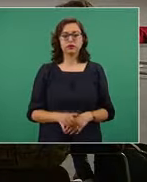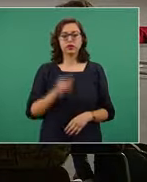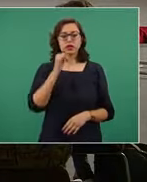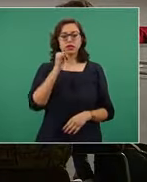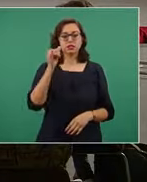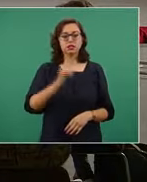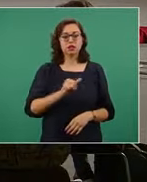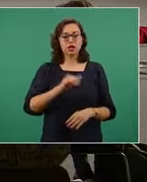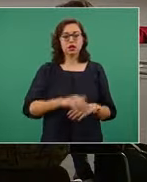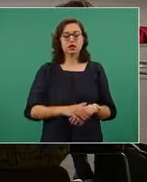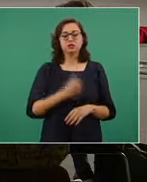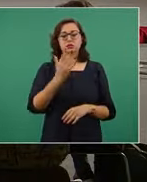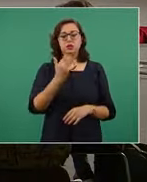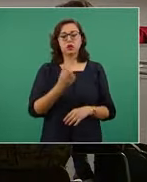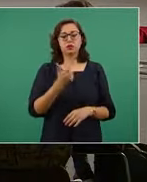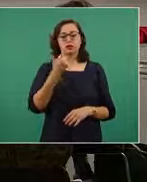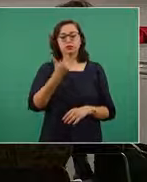57 de aprobación.